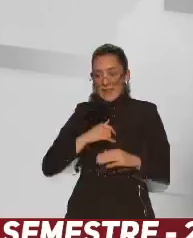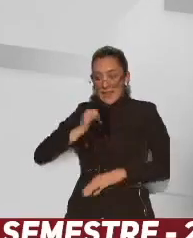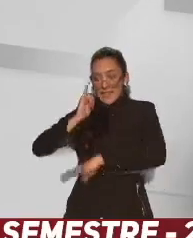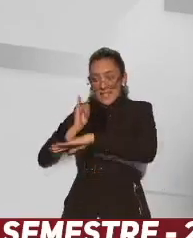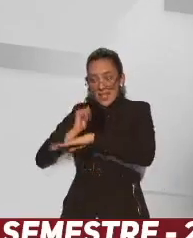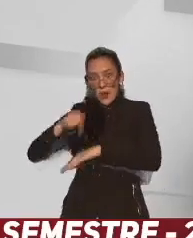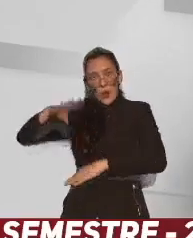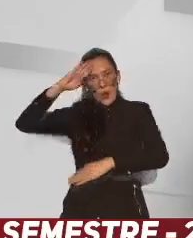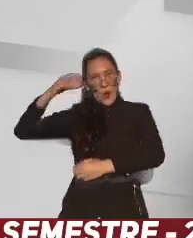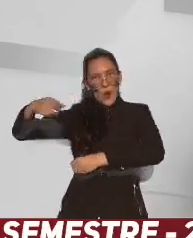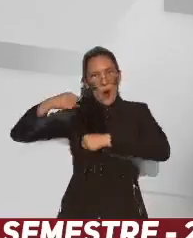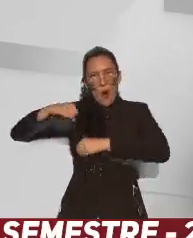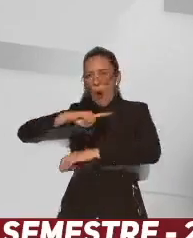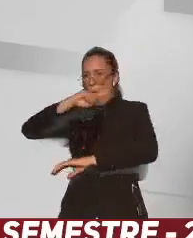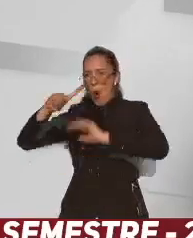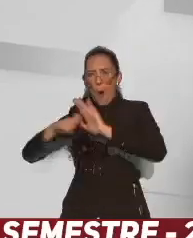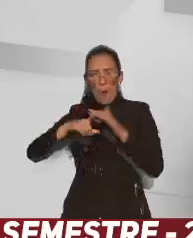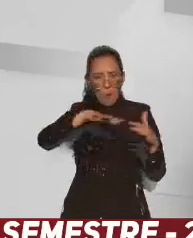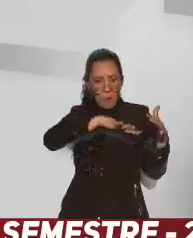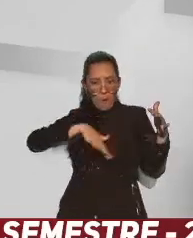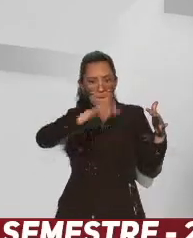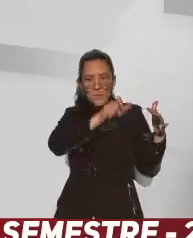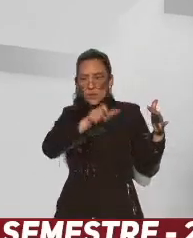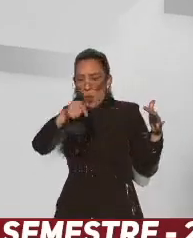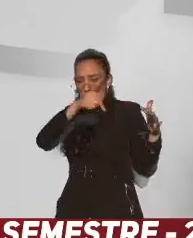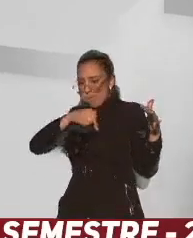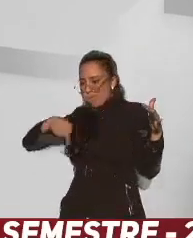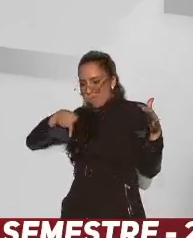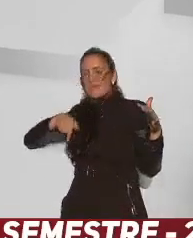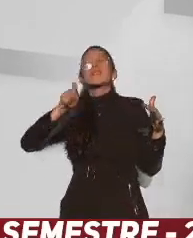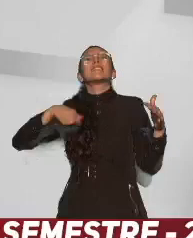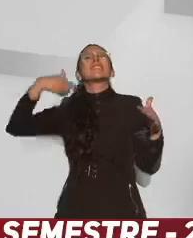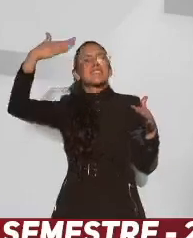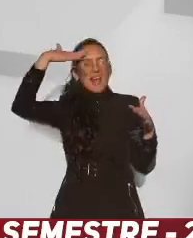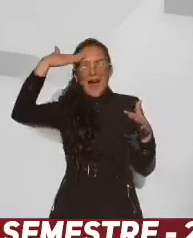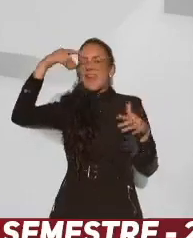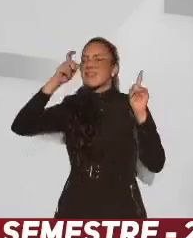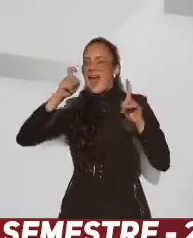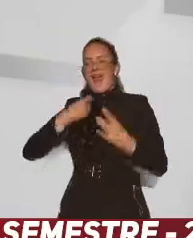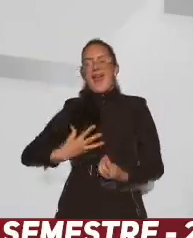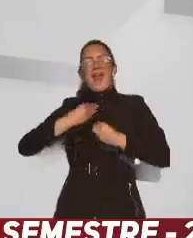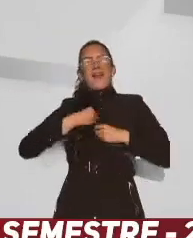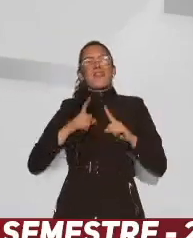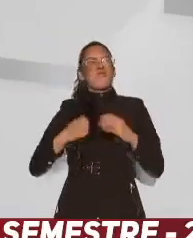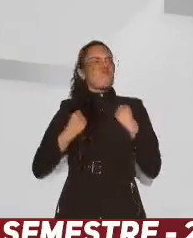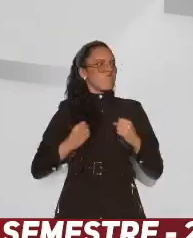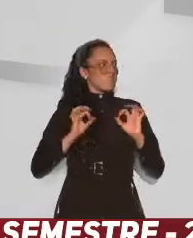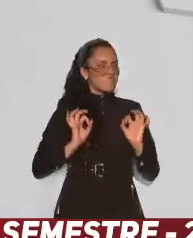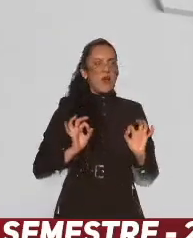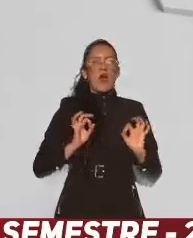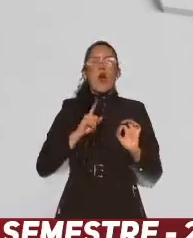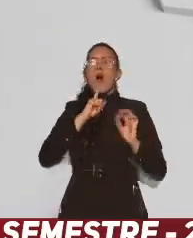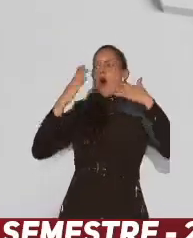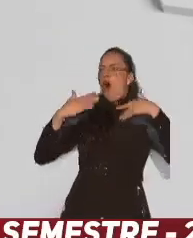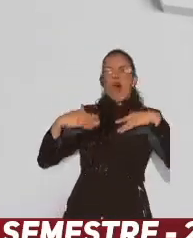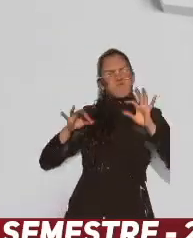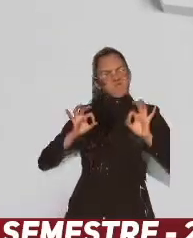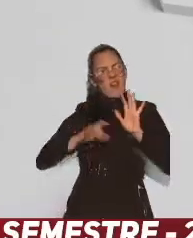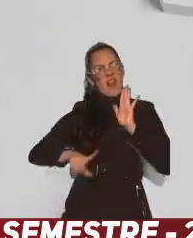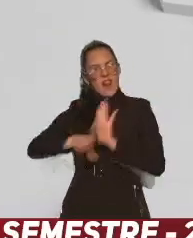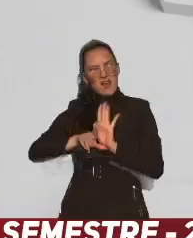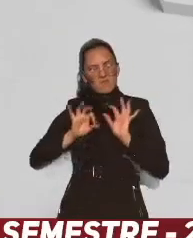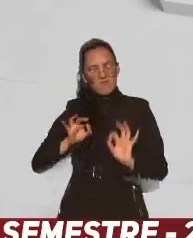quienes saben de la necesidad constante de la fuerza de fortalecerse, actuar siempre con legitimidad